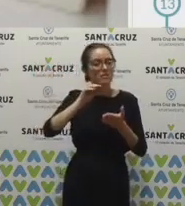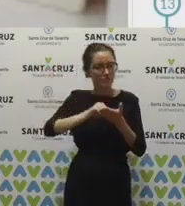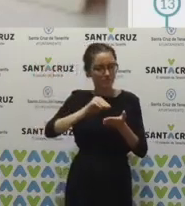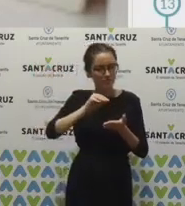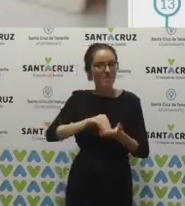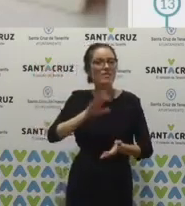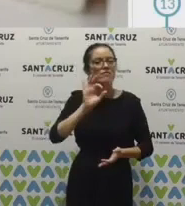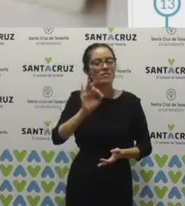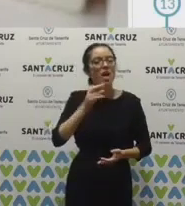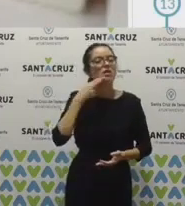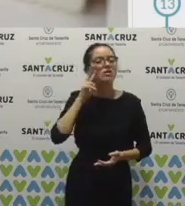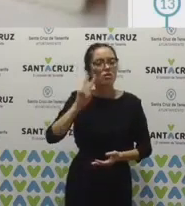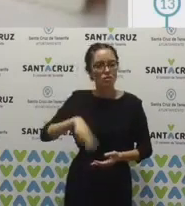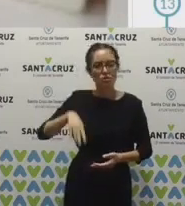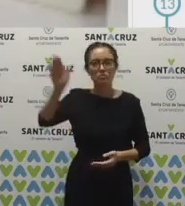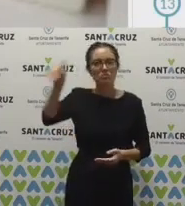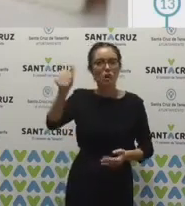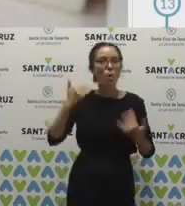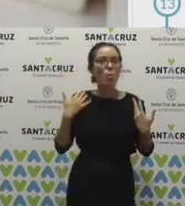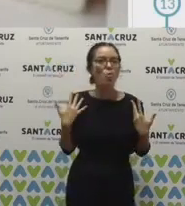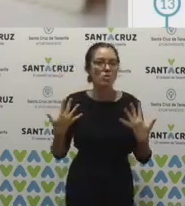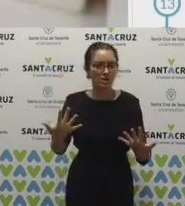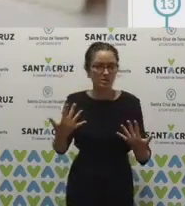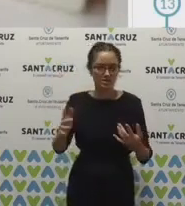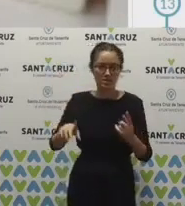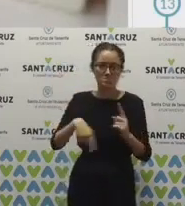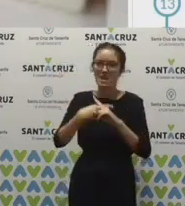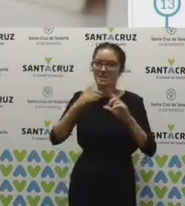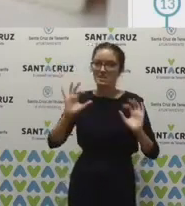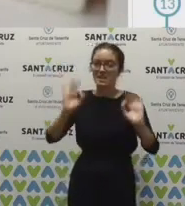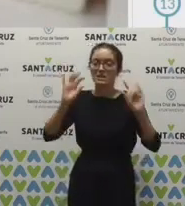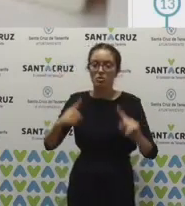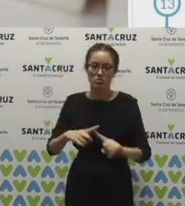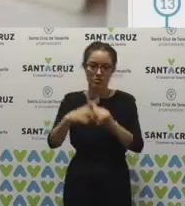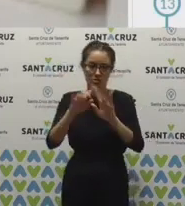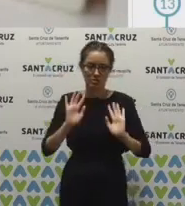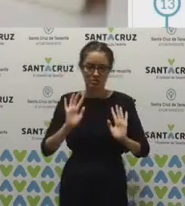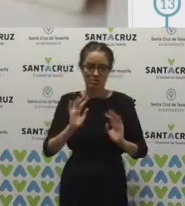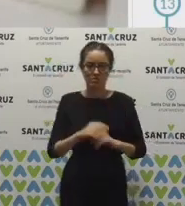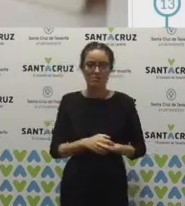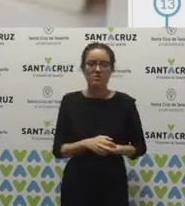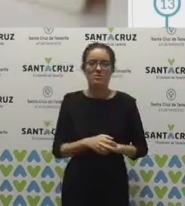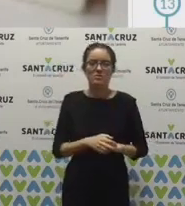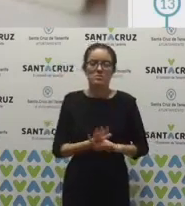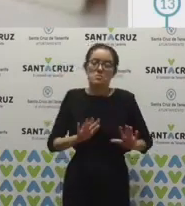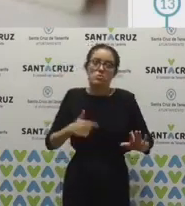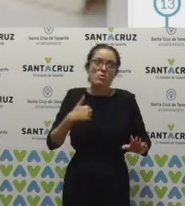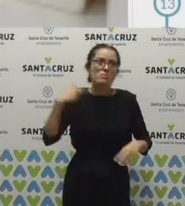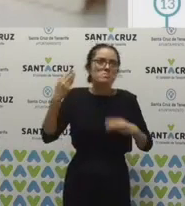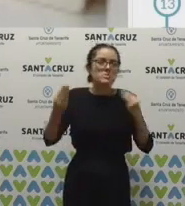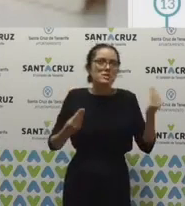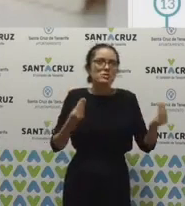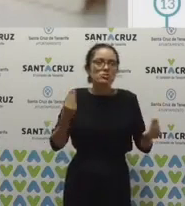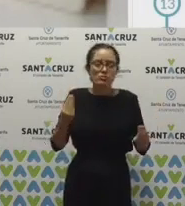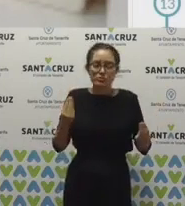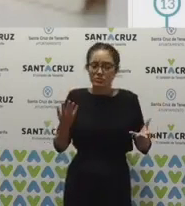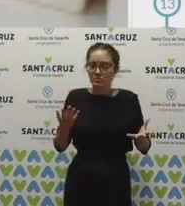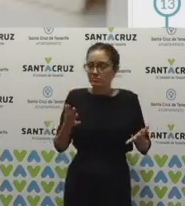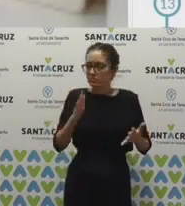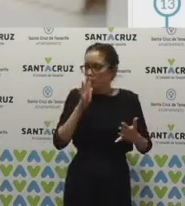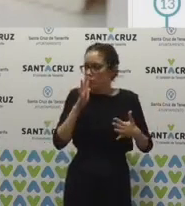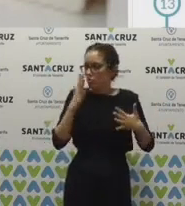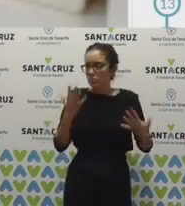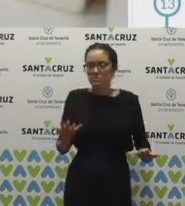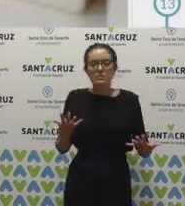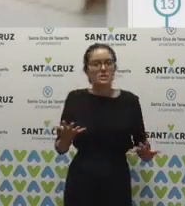convocado de forma urgente y extraordinaria pero yo creo que no momento en el que estamos en